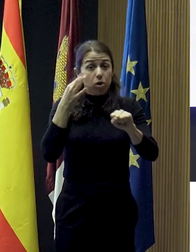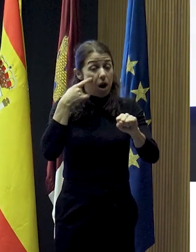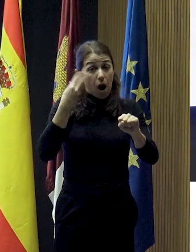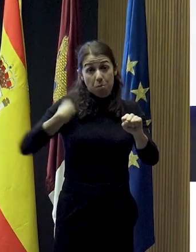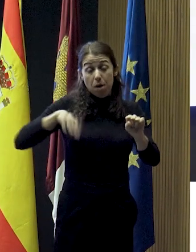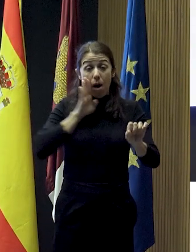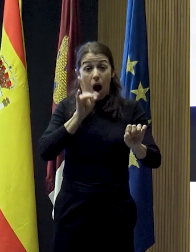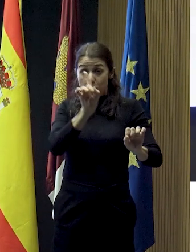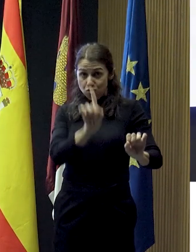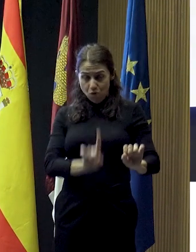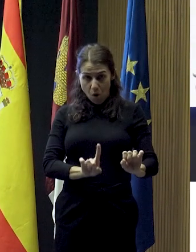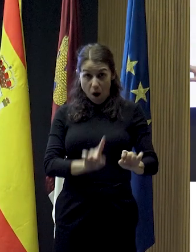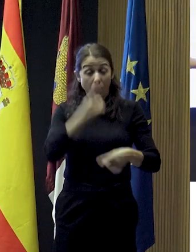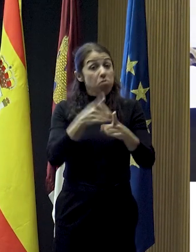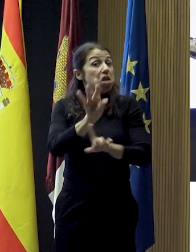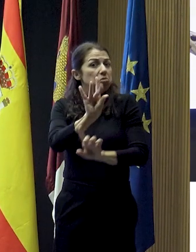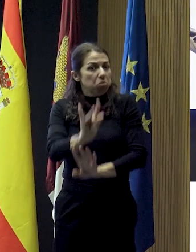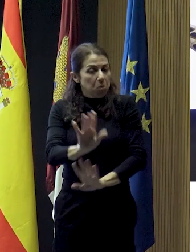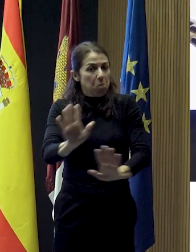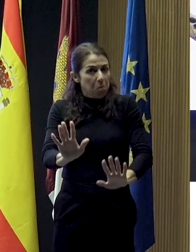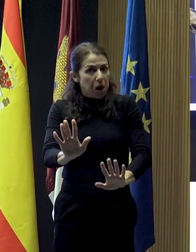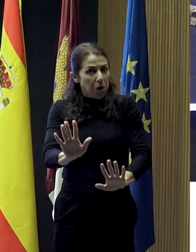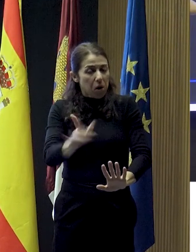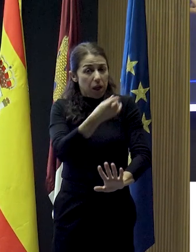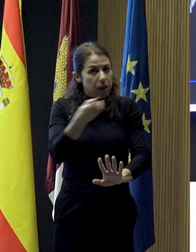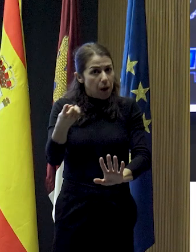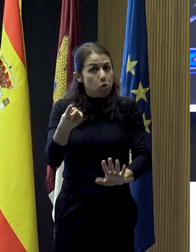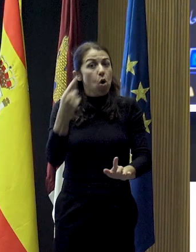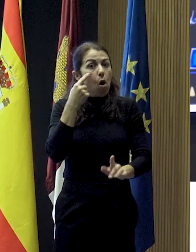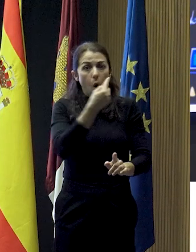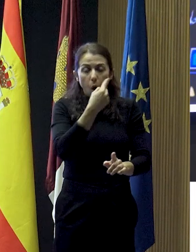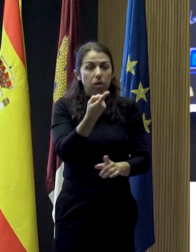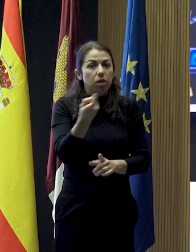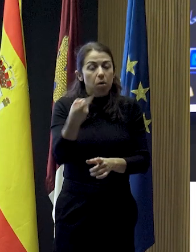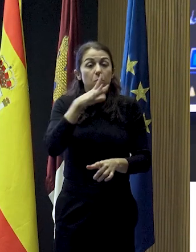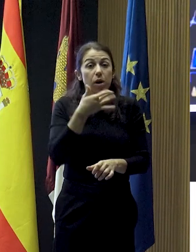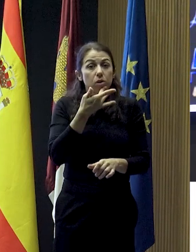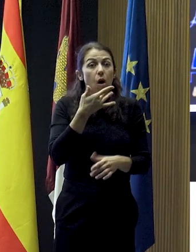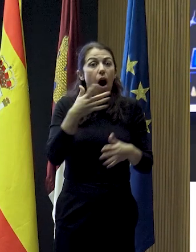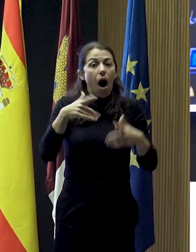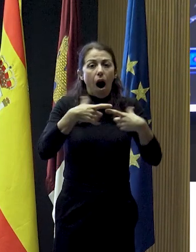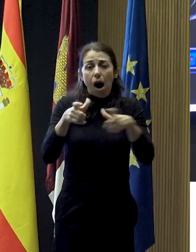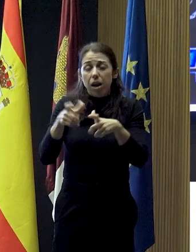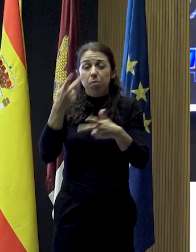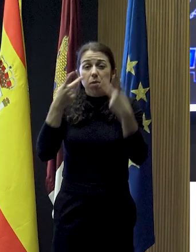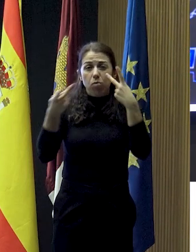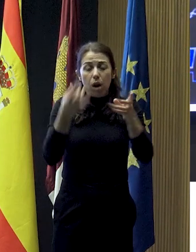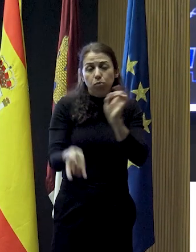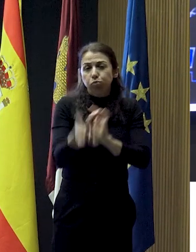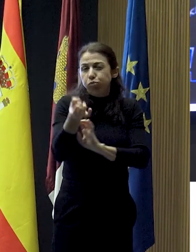exactamente las mismas. Claro, hay algunas que sí. Seguimos necesitando los ojos, por lo tanto, las áreas visuales siguen